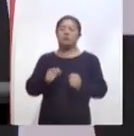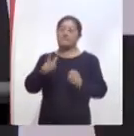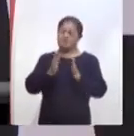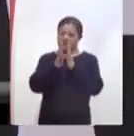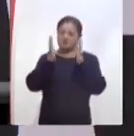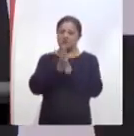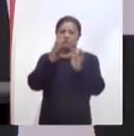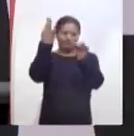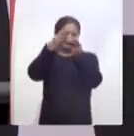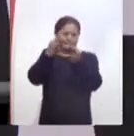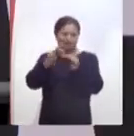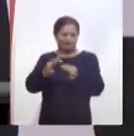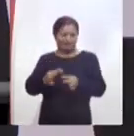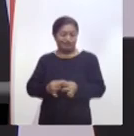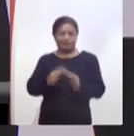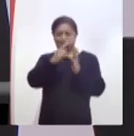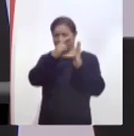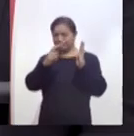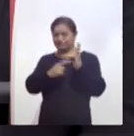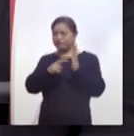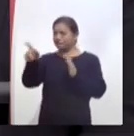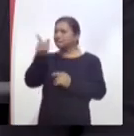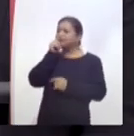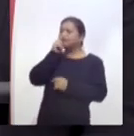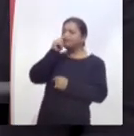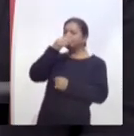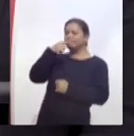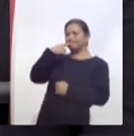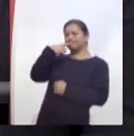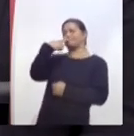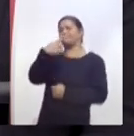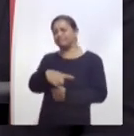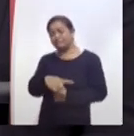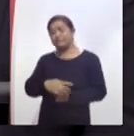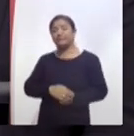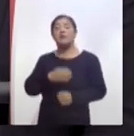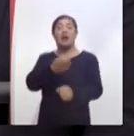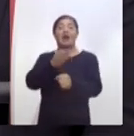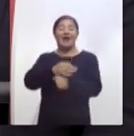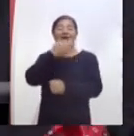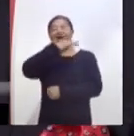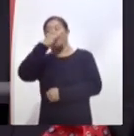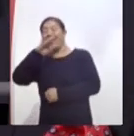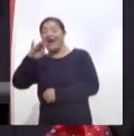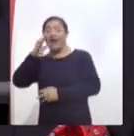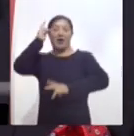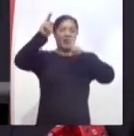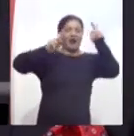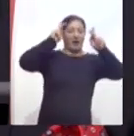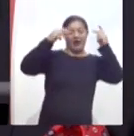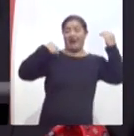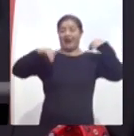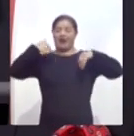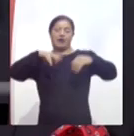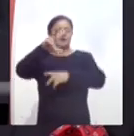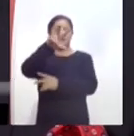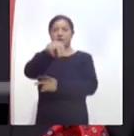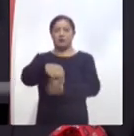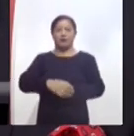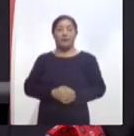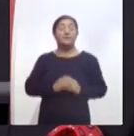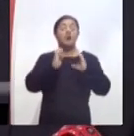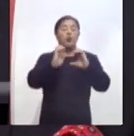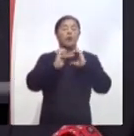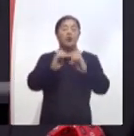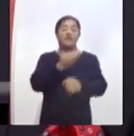cumple con todas las indicaciones de las autoridades. No es momento de hacer fiestas o salir de paseo. Cuidándote tú, cuidas a tu familia